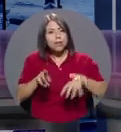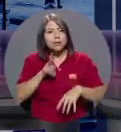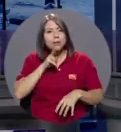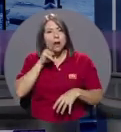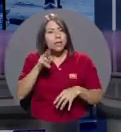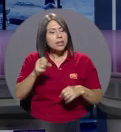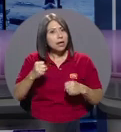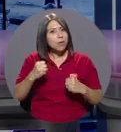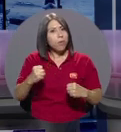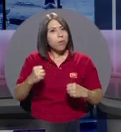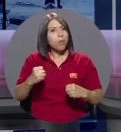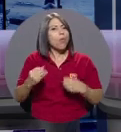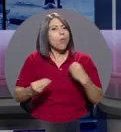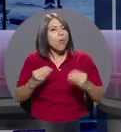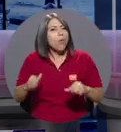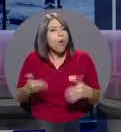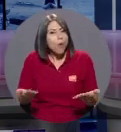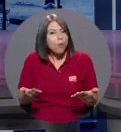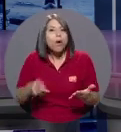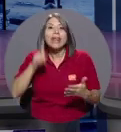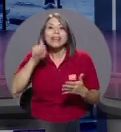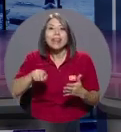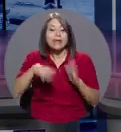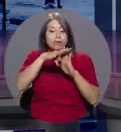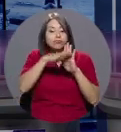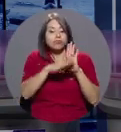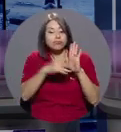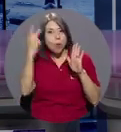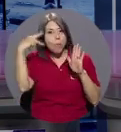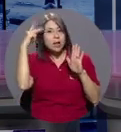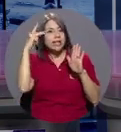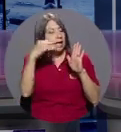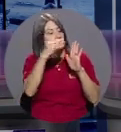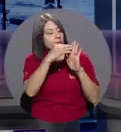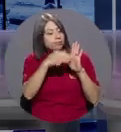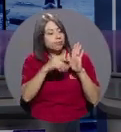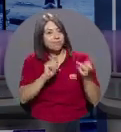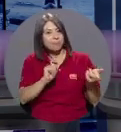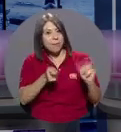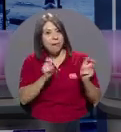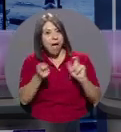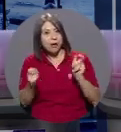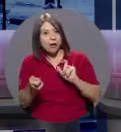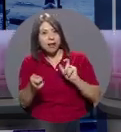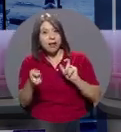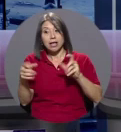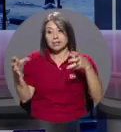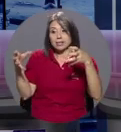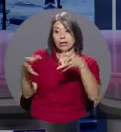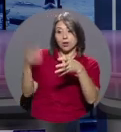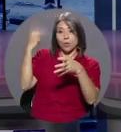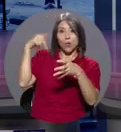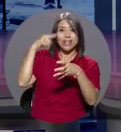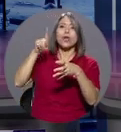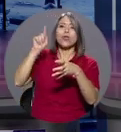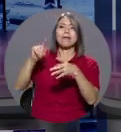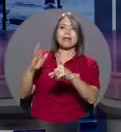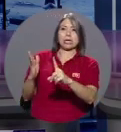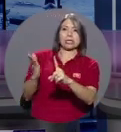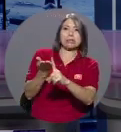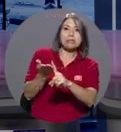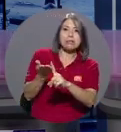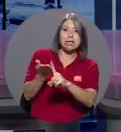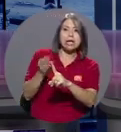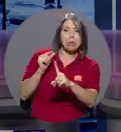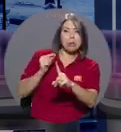realmente potencial. Bueno, hay que cambiar las políticas, hay que convencer el sector político, que yo creo que se convence poco a